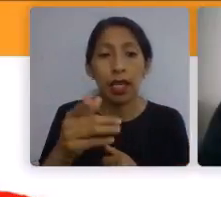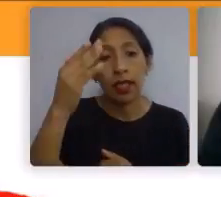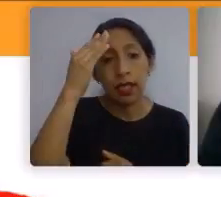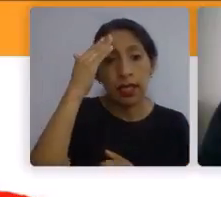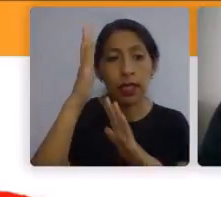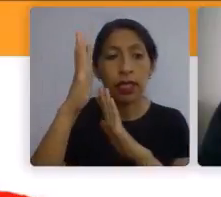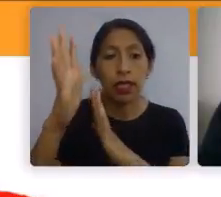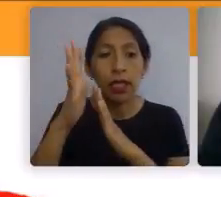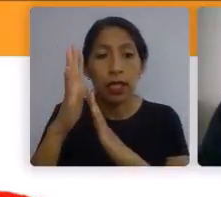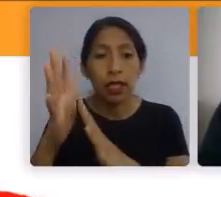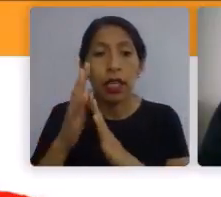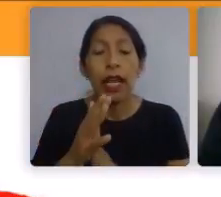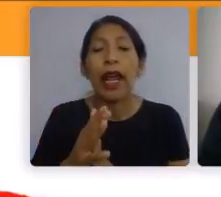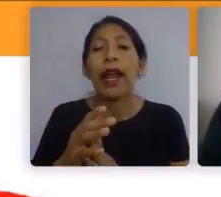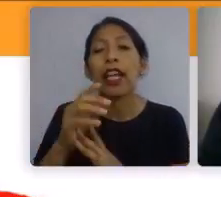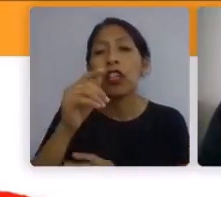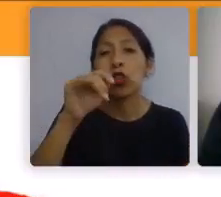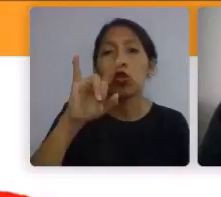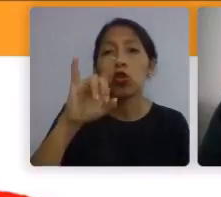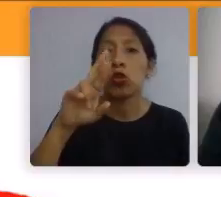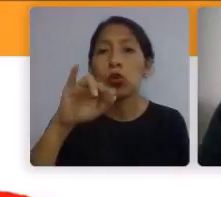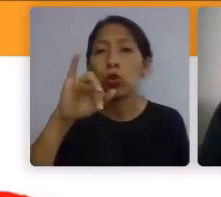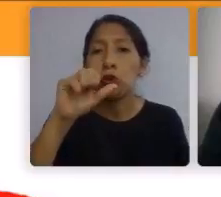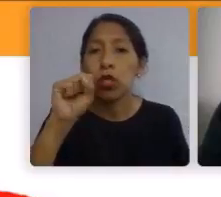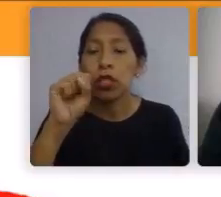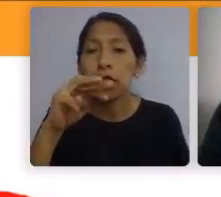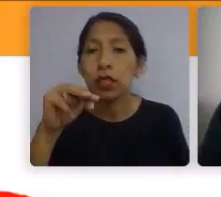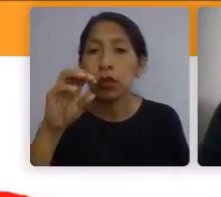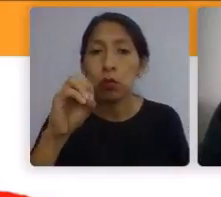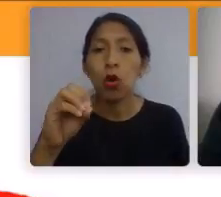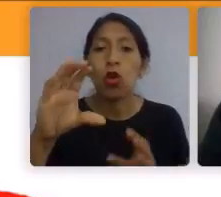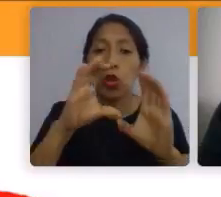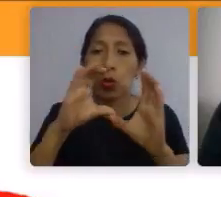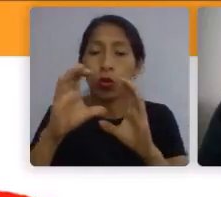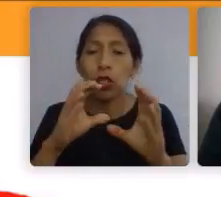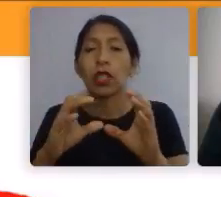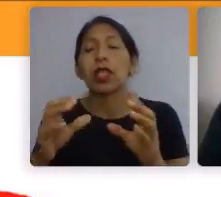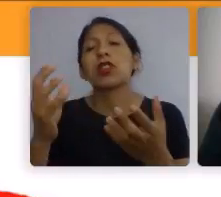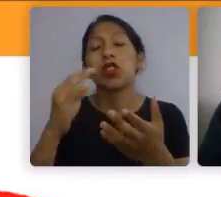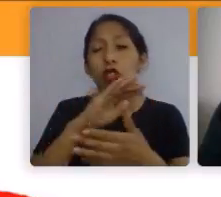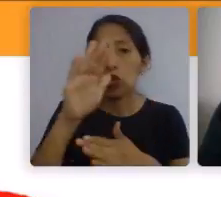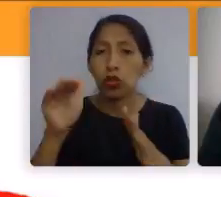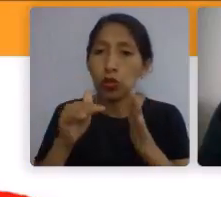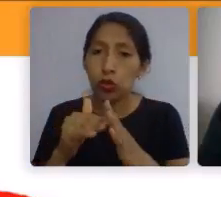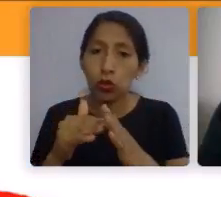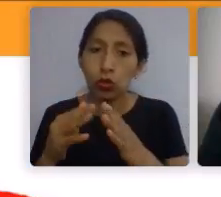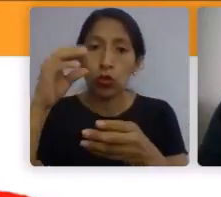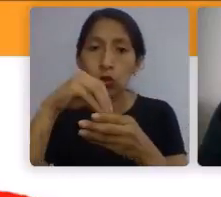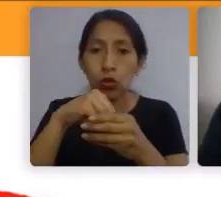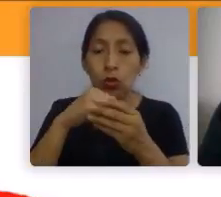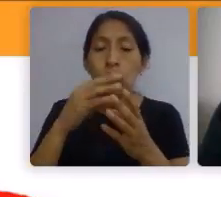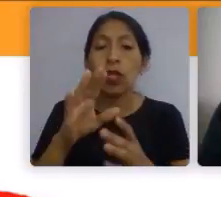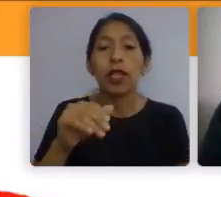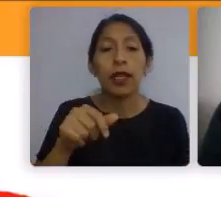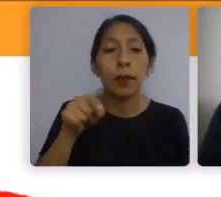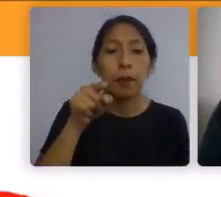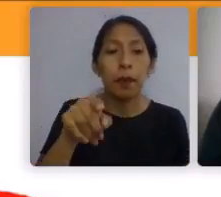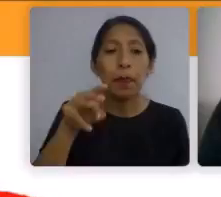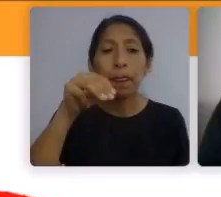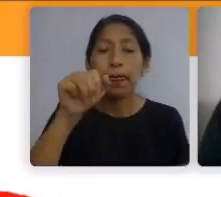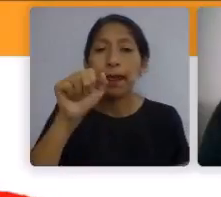ponente y catedrática en turismo, marketing, emprendimiento y comunicaciones integradas en marketing. Asimismo, María Isabel Rodríguez